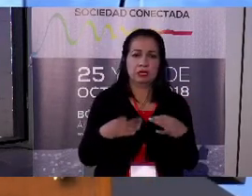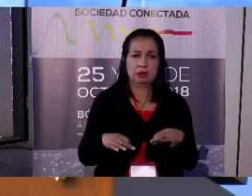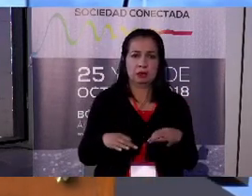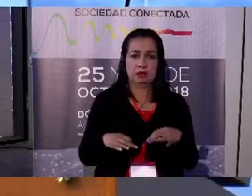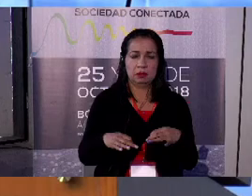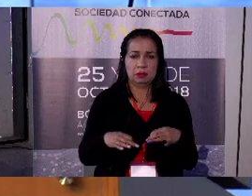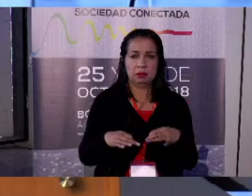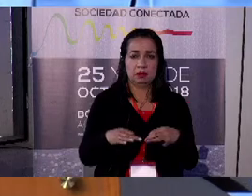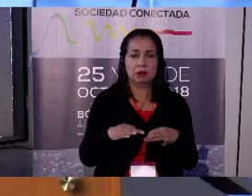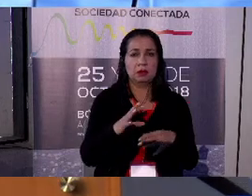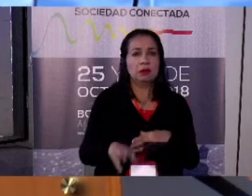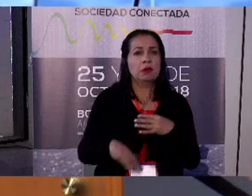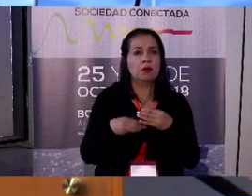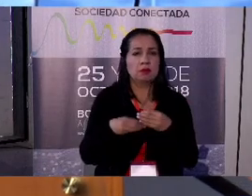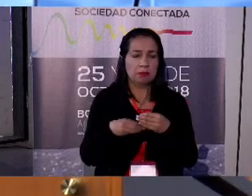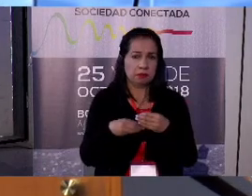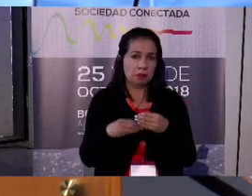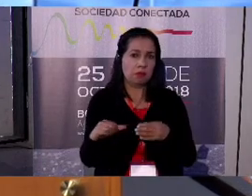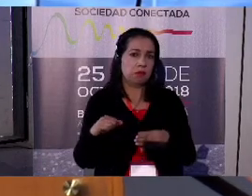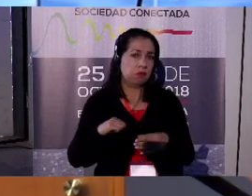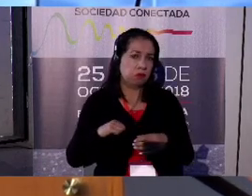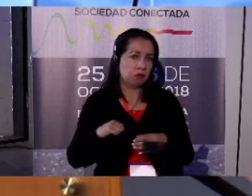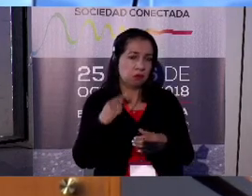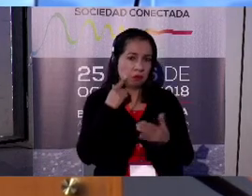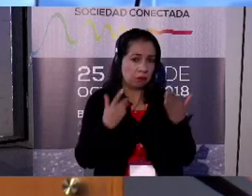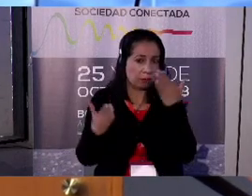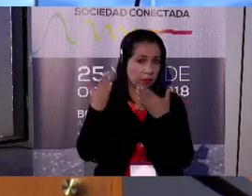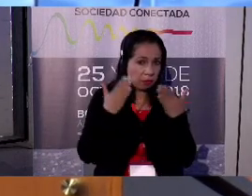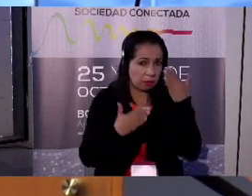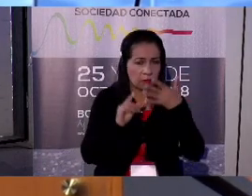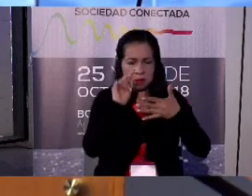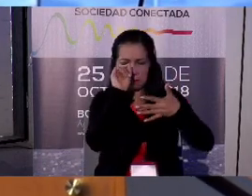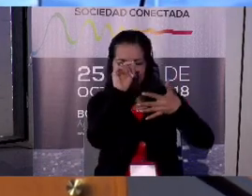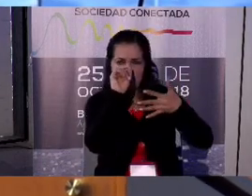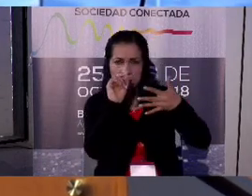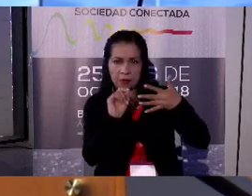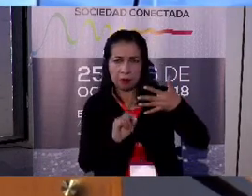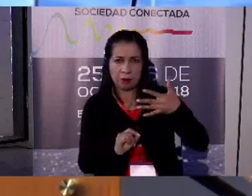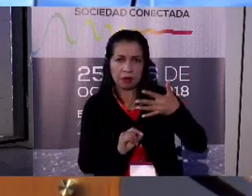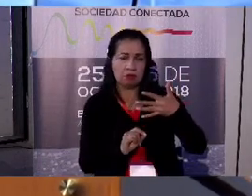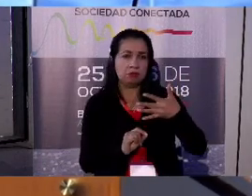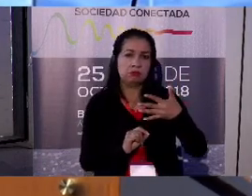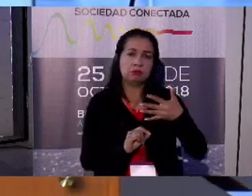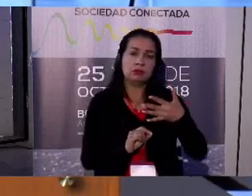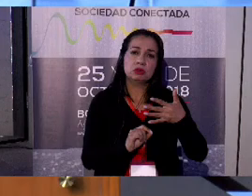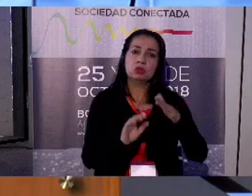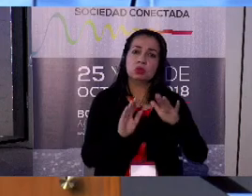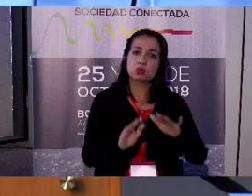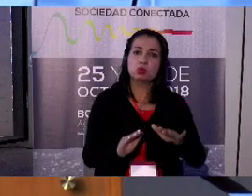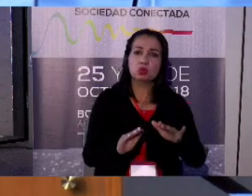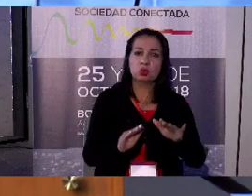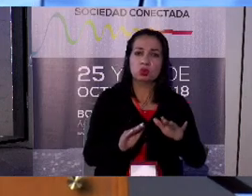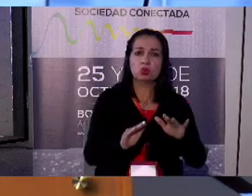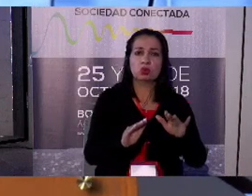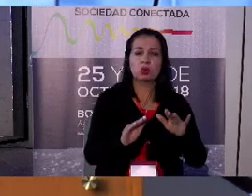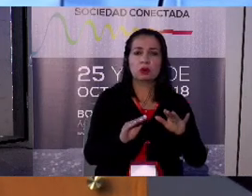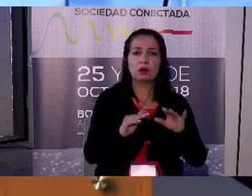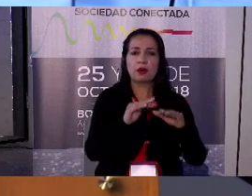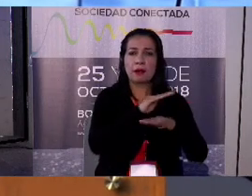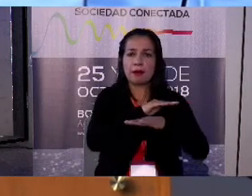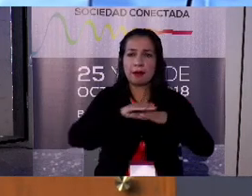también una simulación muy detallada de la capa Mac